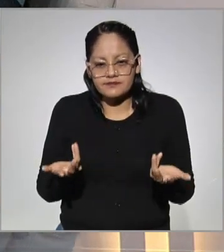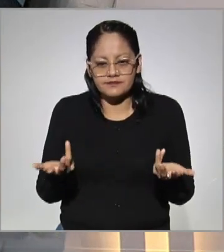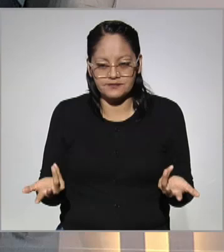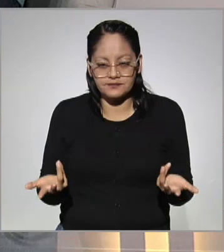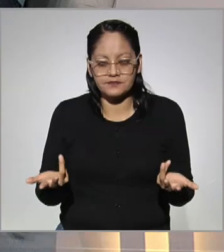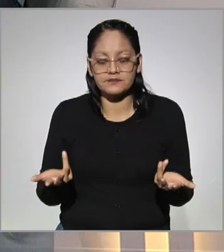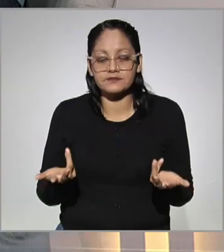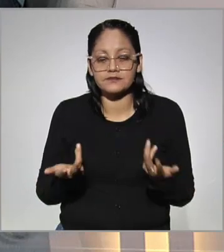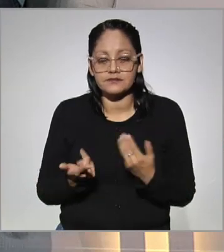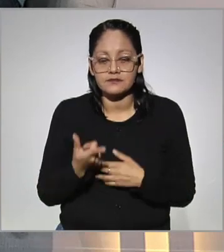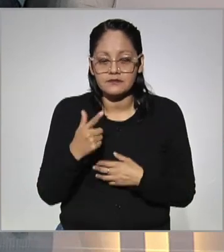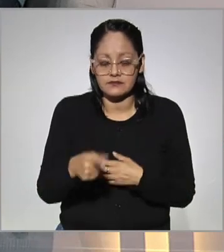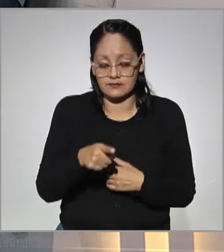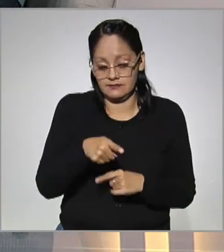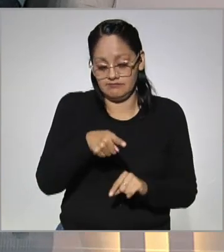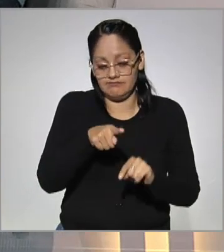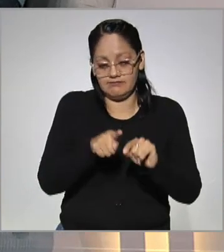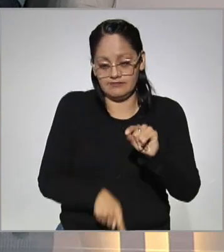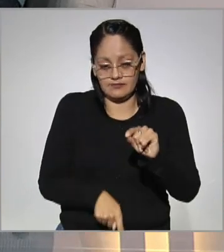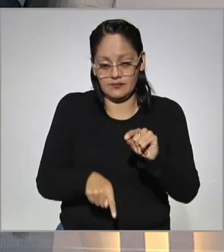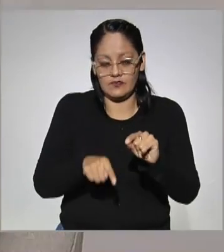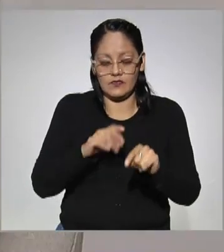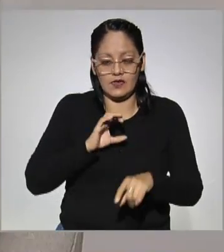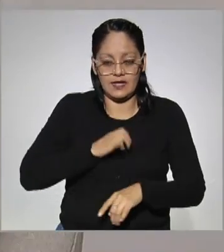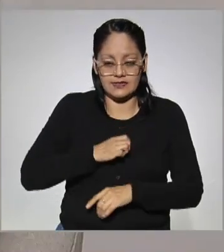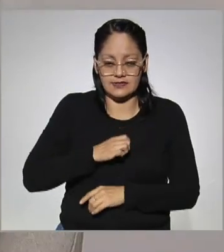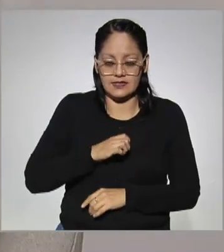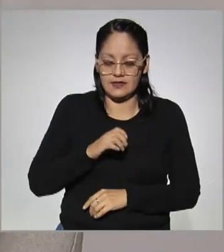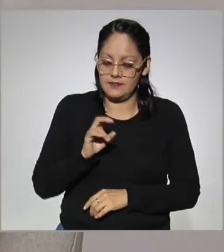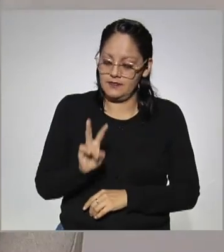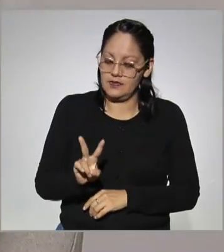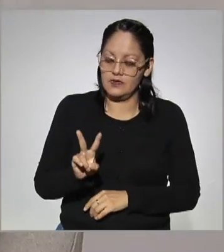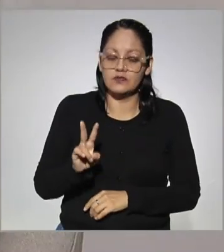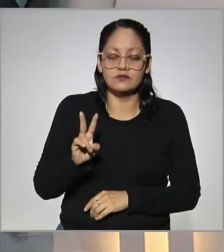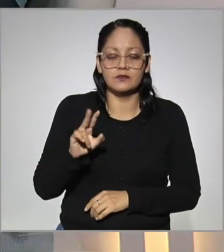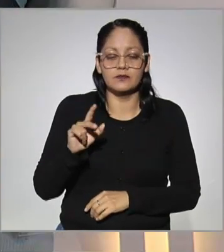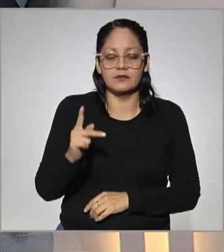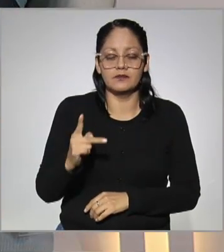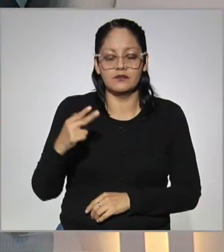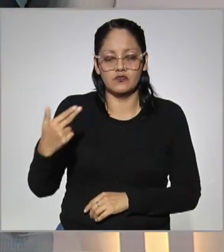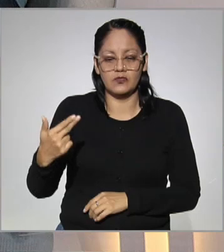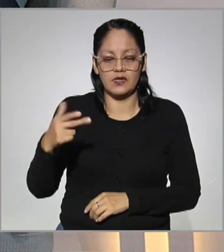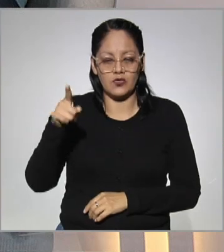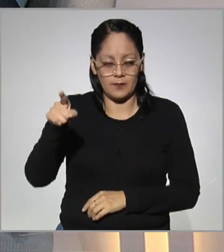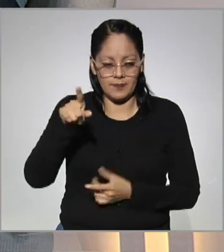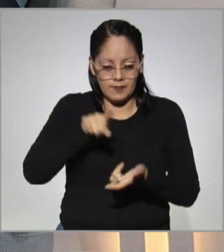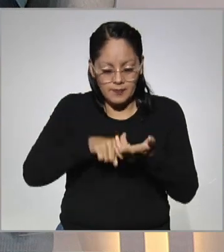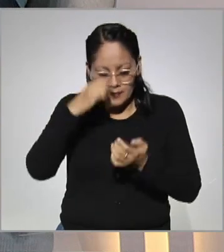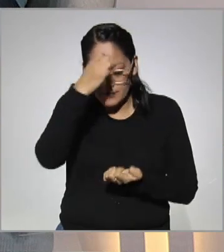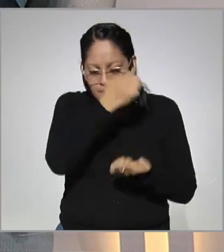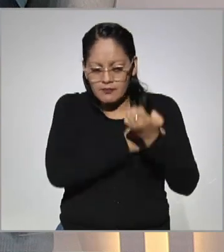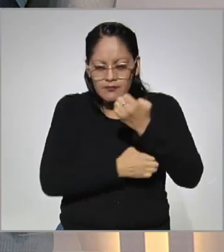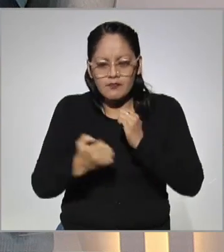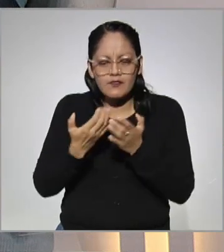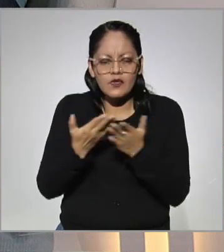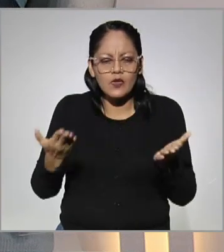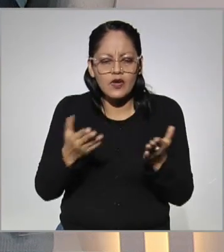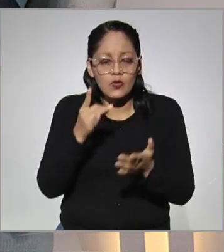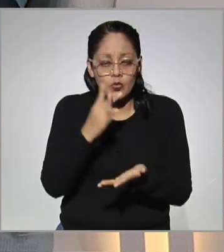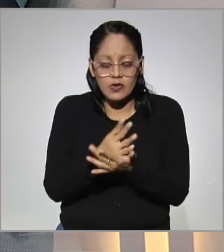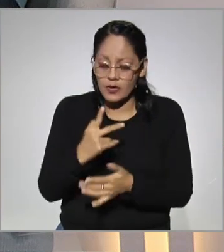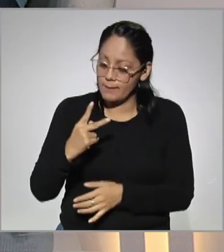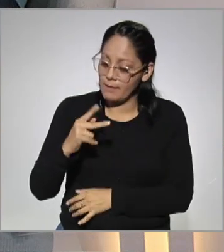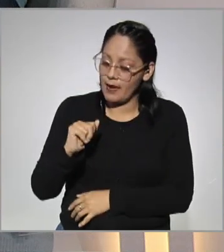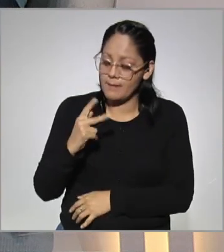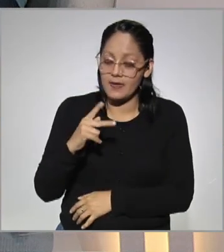en contra de la erradicación del cáncer cervicuterino está esto, el realizar tamizaje, pero el tamizaje actual ya no solamente es el Papa